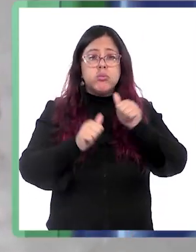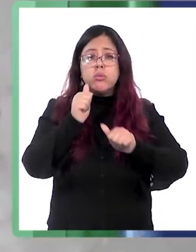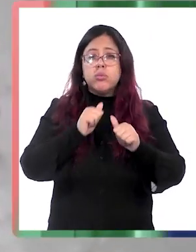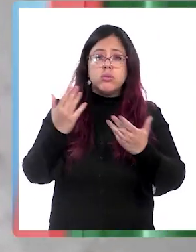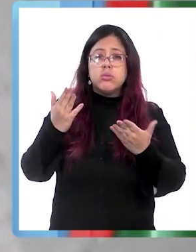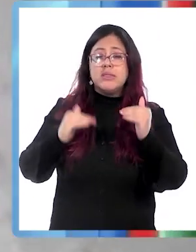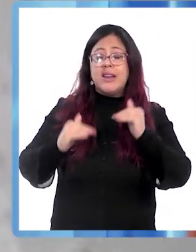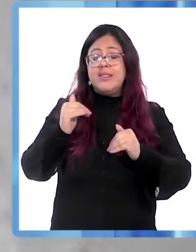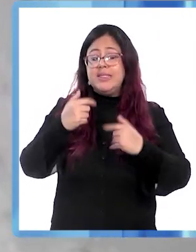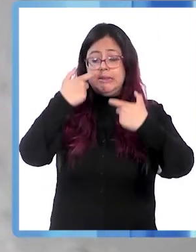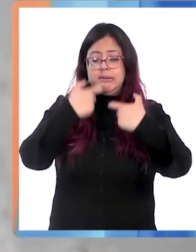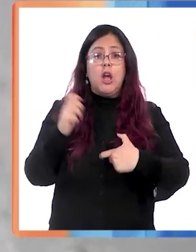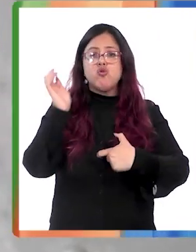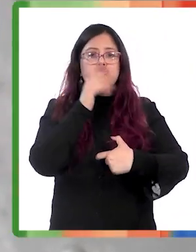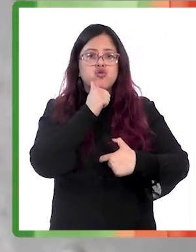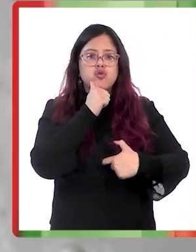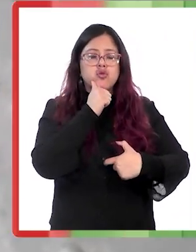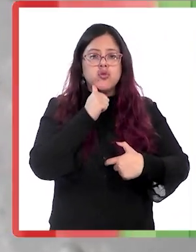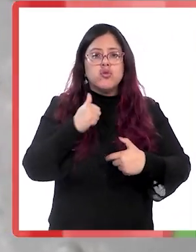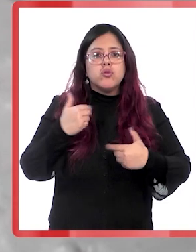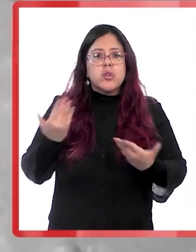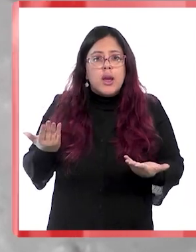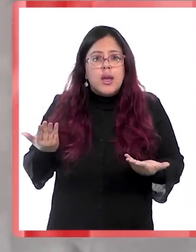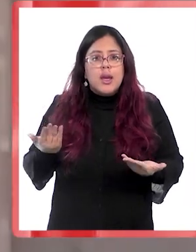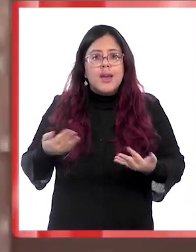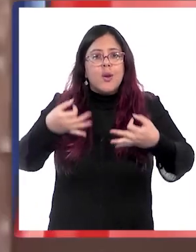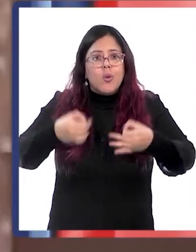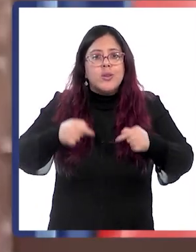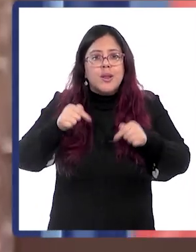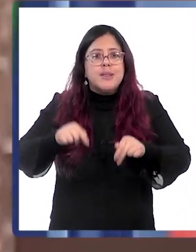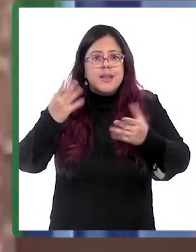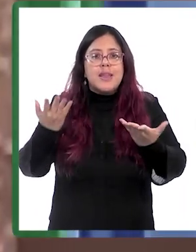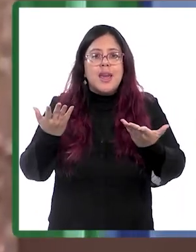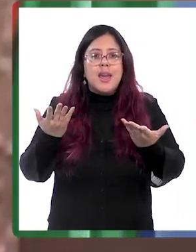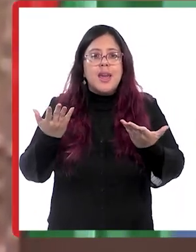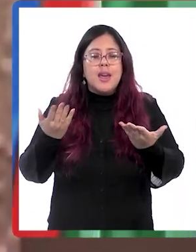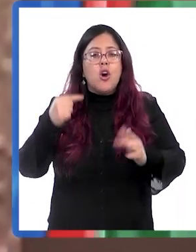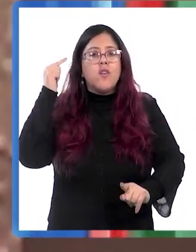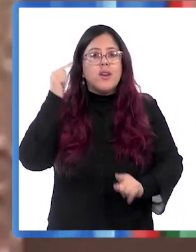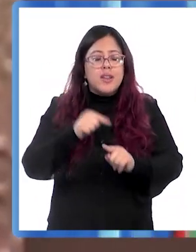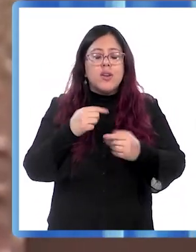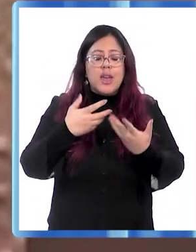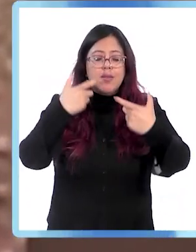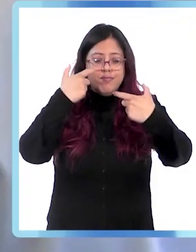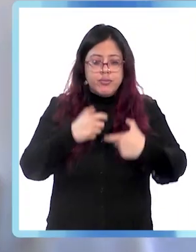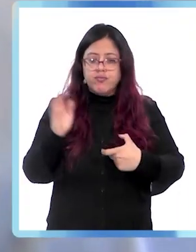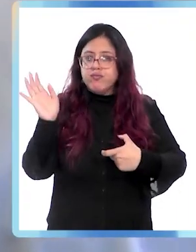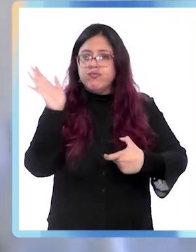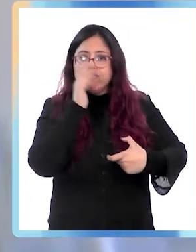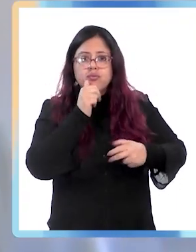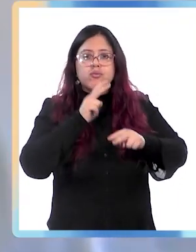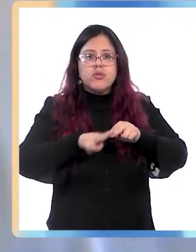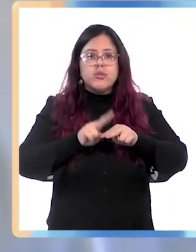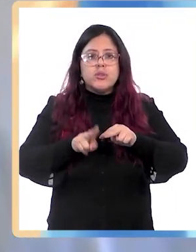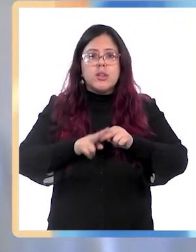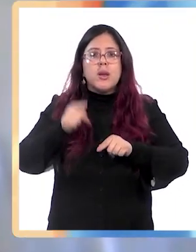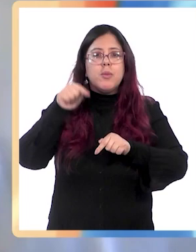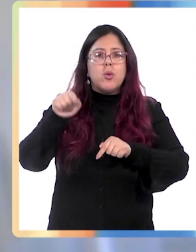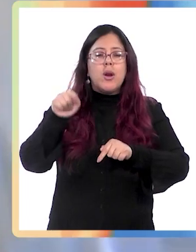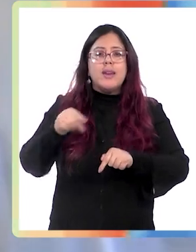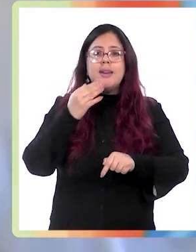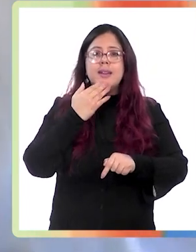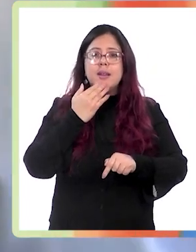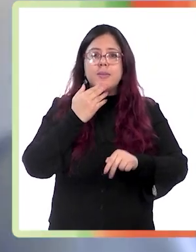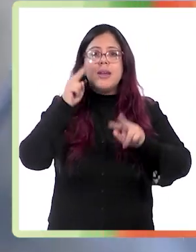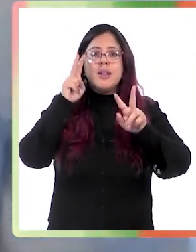poquito el control de repente, porque el susto es ese, que uno pierda el control de lo que está haciendo, pero también está pasando